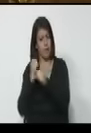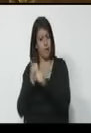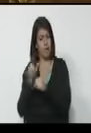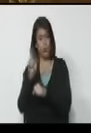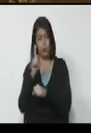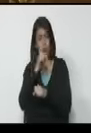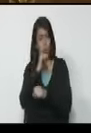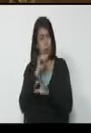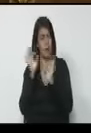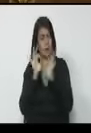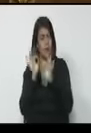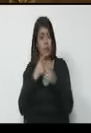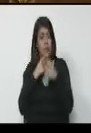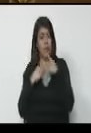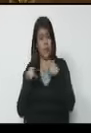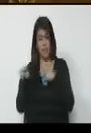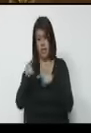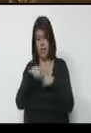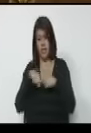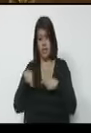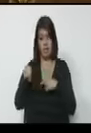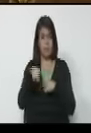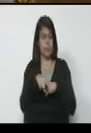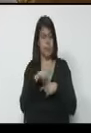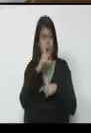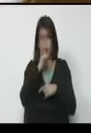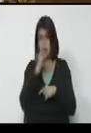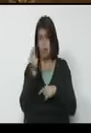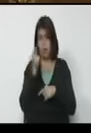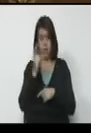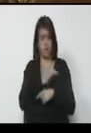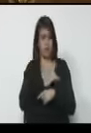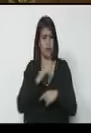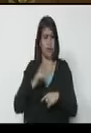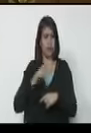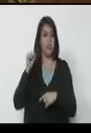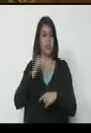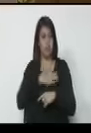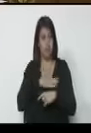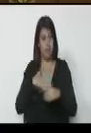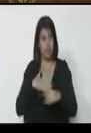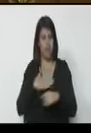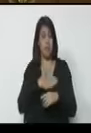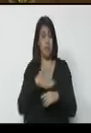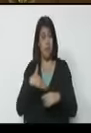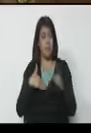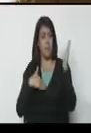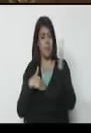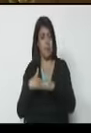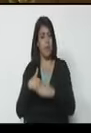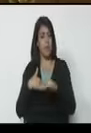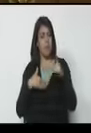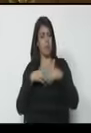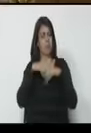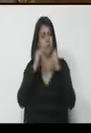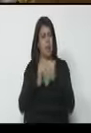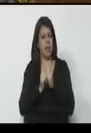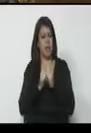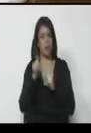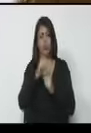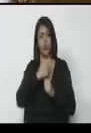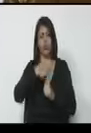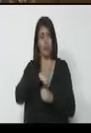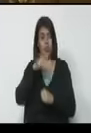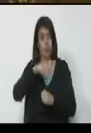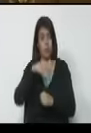no tenemos ni... Lo que decían esto de que no hay ningún deseo de revancha, no, si ellos tienen deseo de revancha, nosotros no. Nosotros